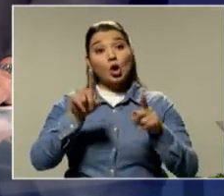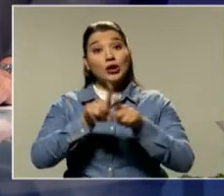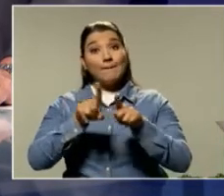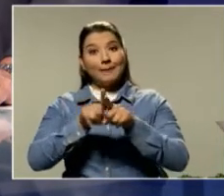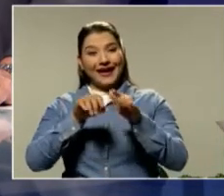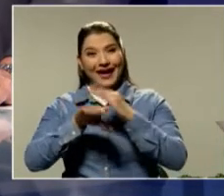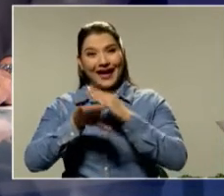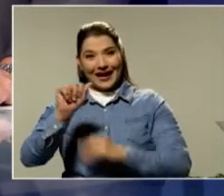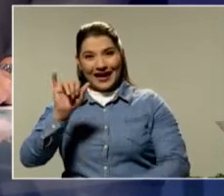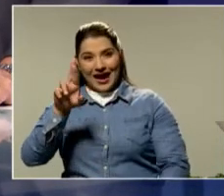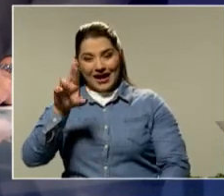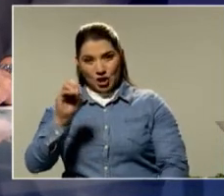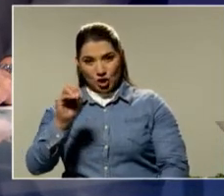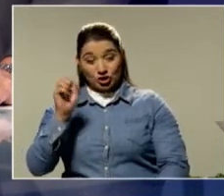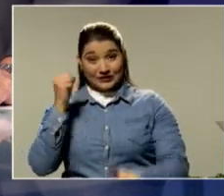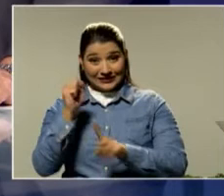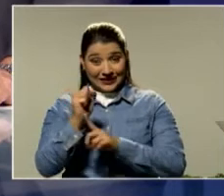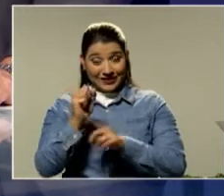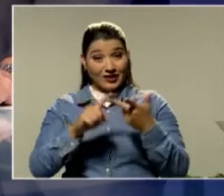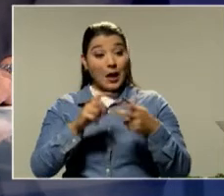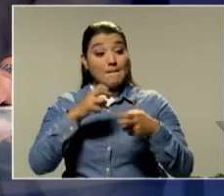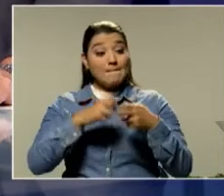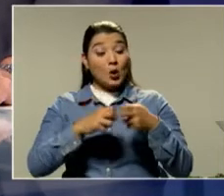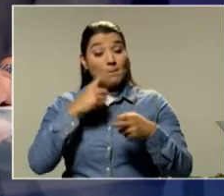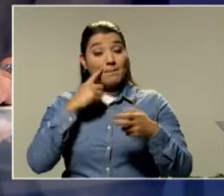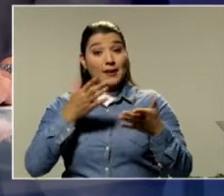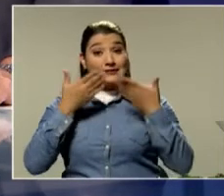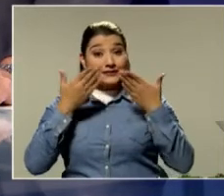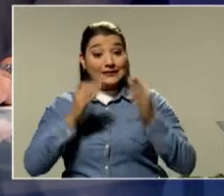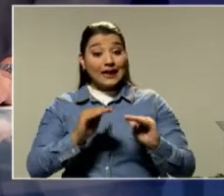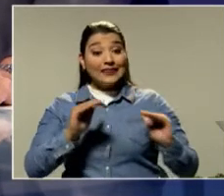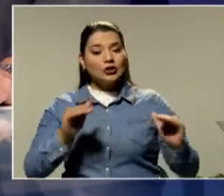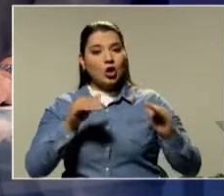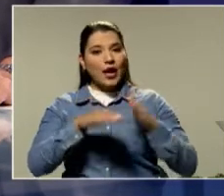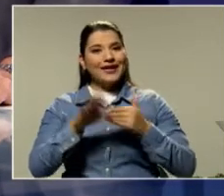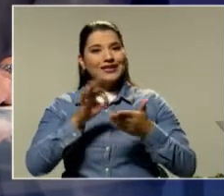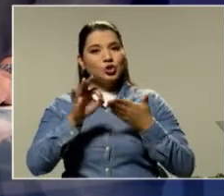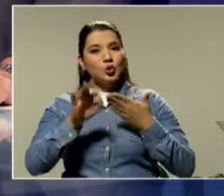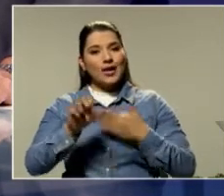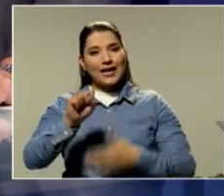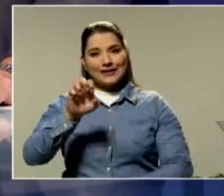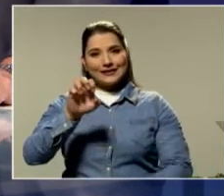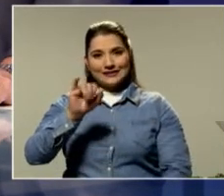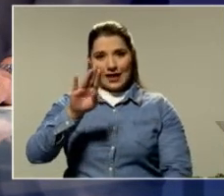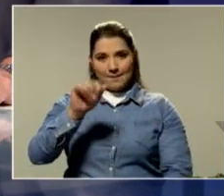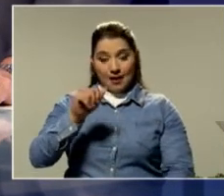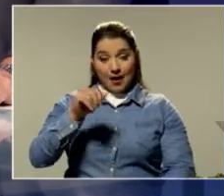problemas respiratorios de los niños en la escuela de La Ceiba, en San Carlos.